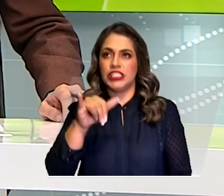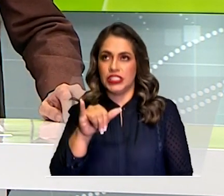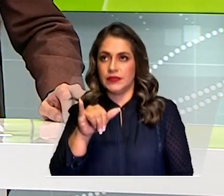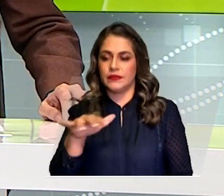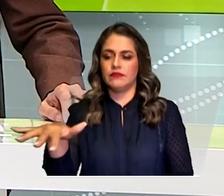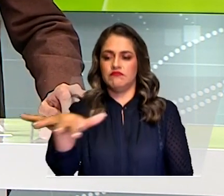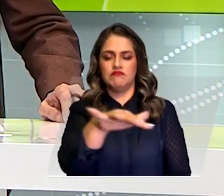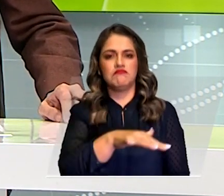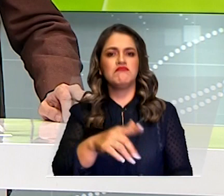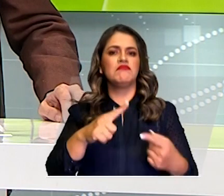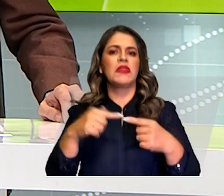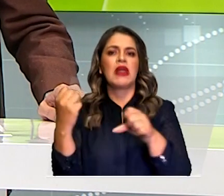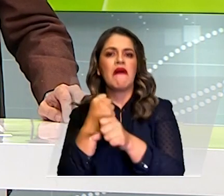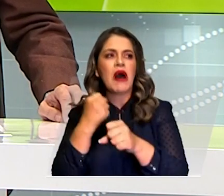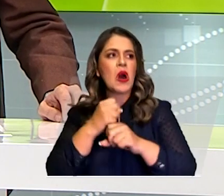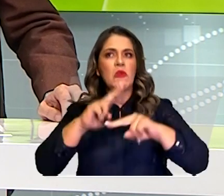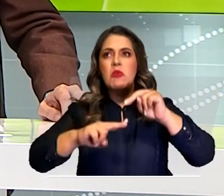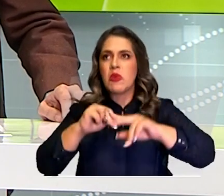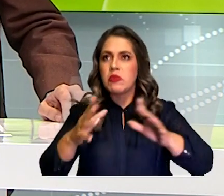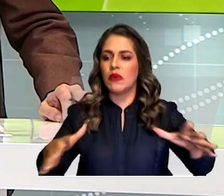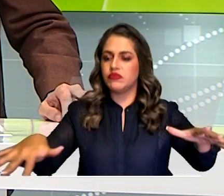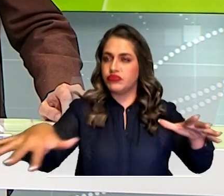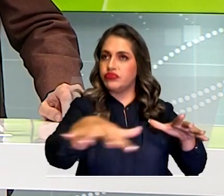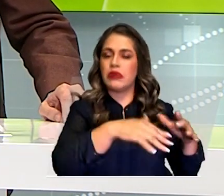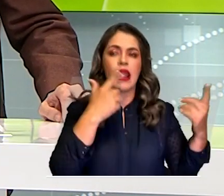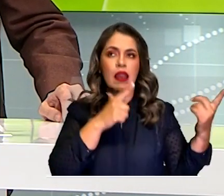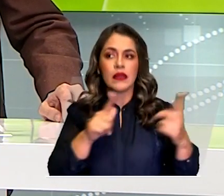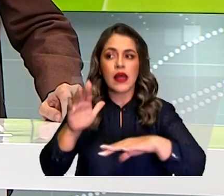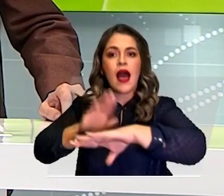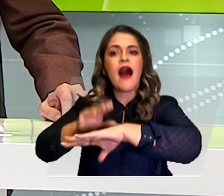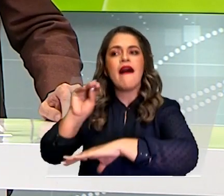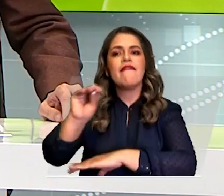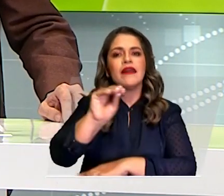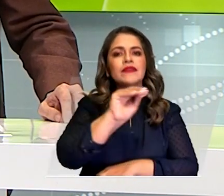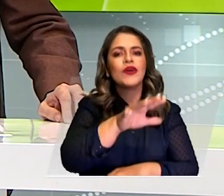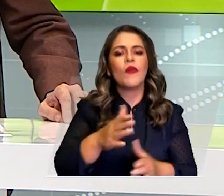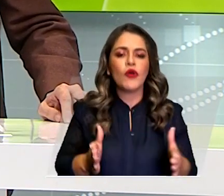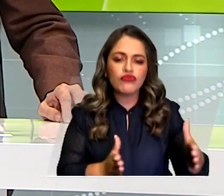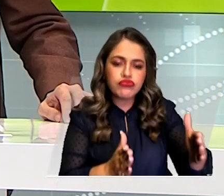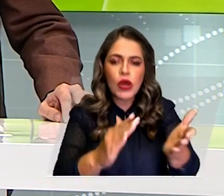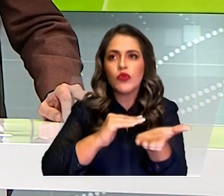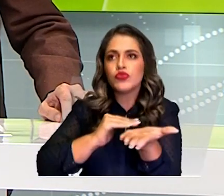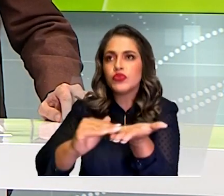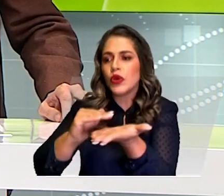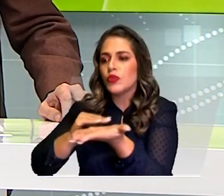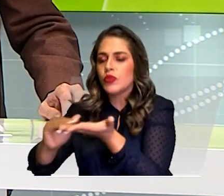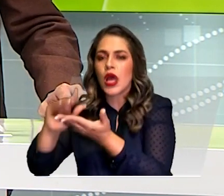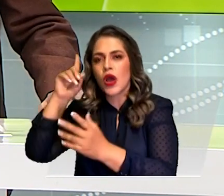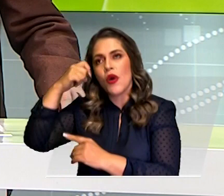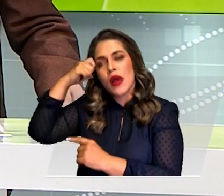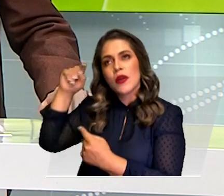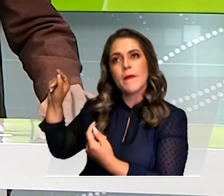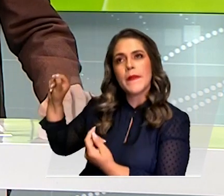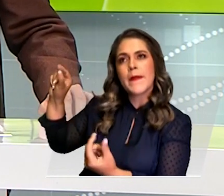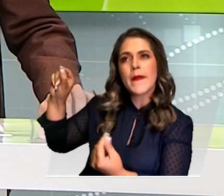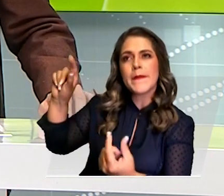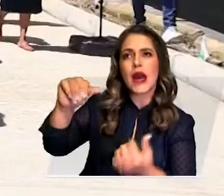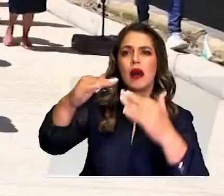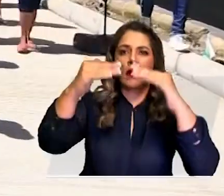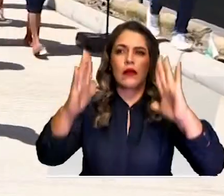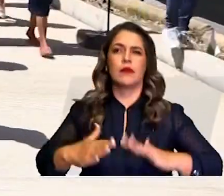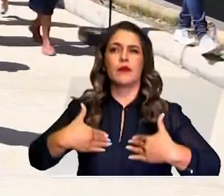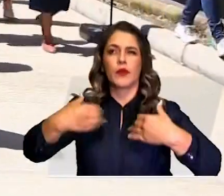entregó obras públicas a la comunidad también anuncio kits para mantenimiento de vías y subsidios de vivienda rural